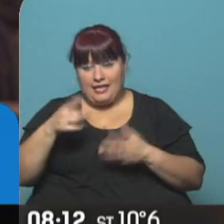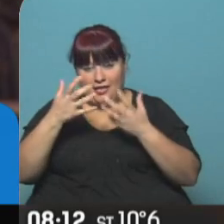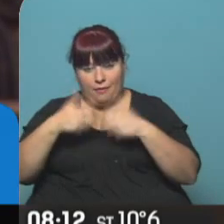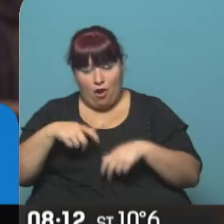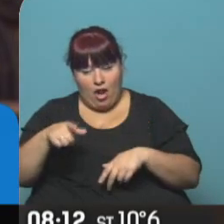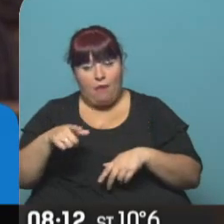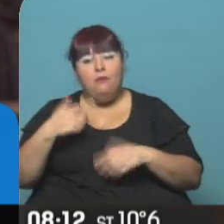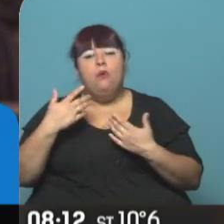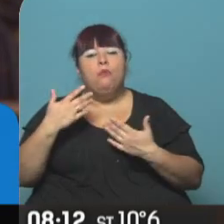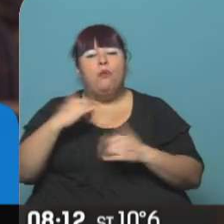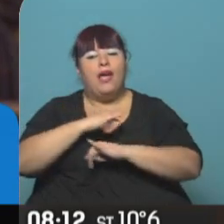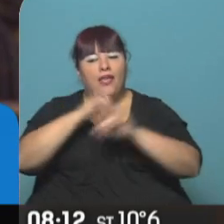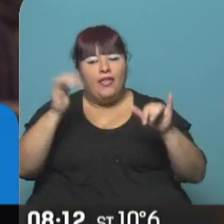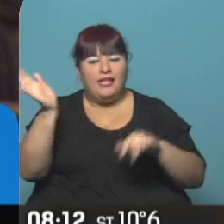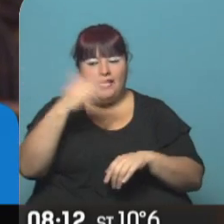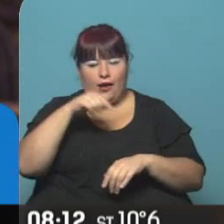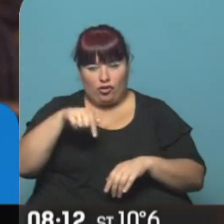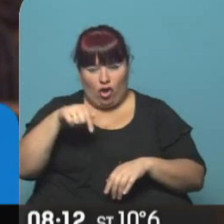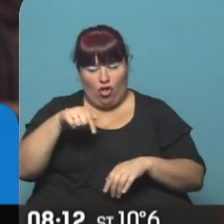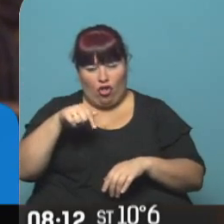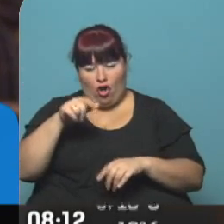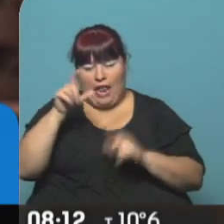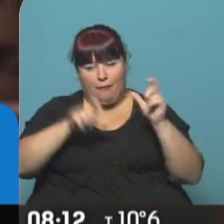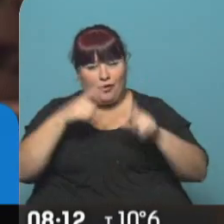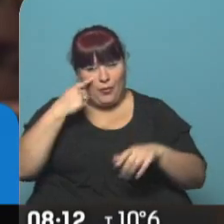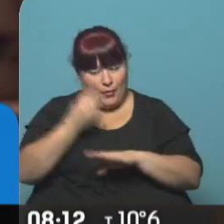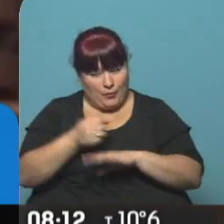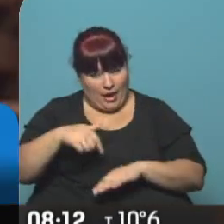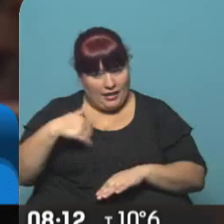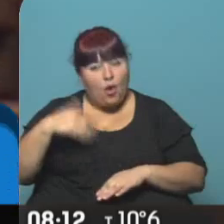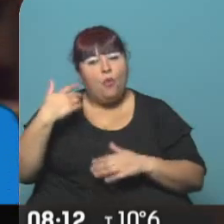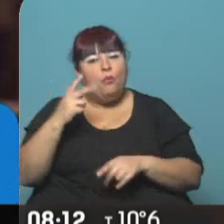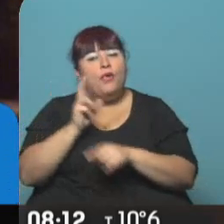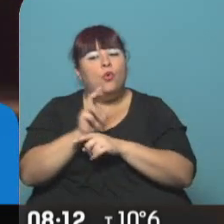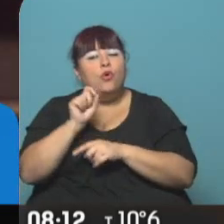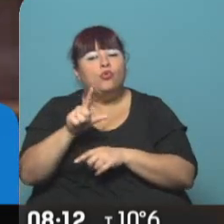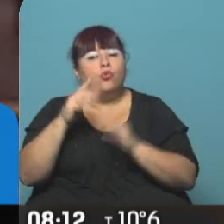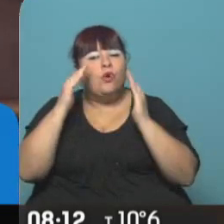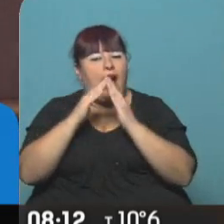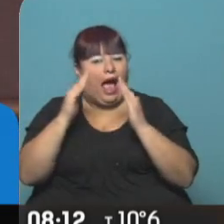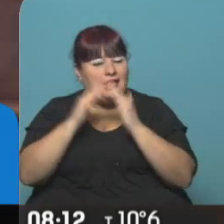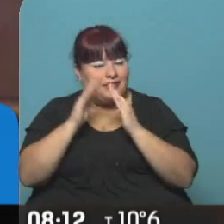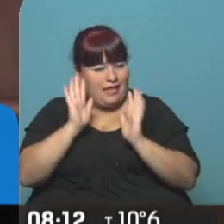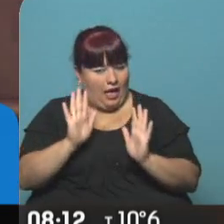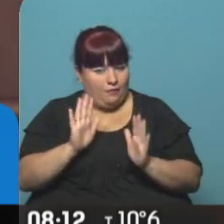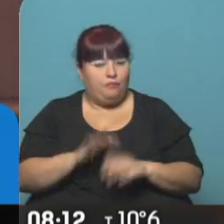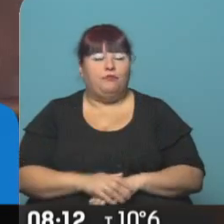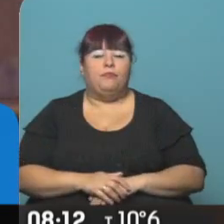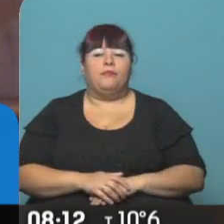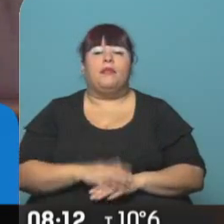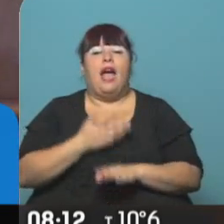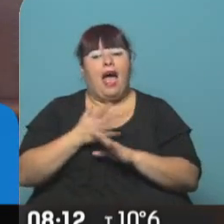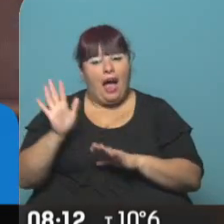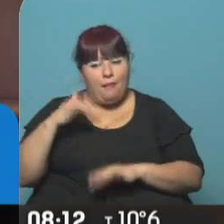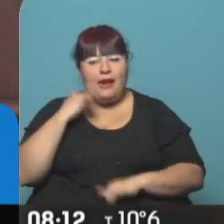vamos a hacerle saber a todos los habitantes de este país que pueden proteger su techo su casa y